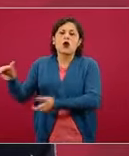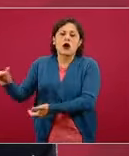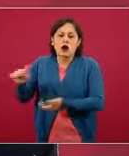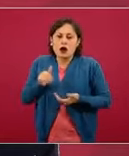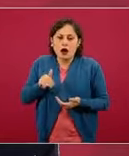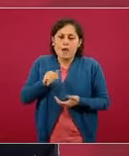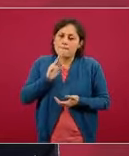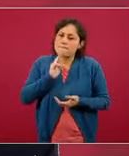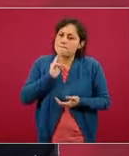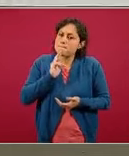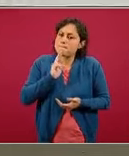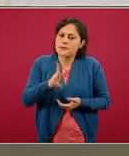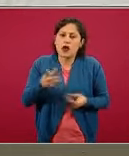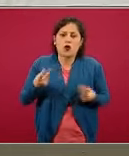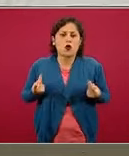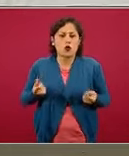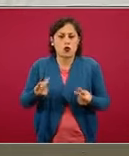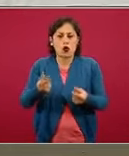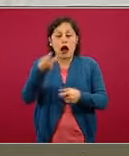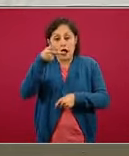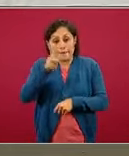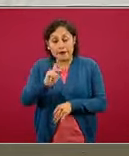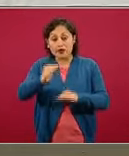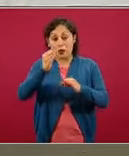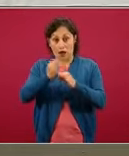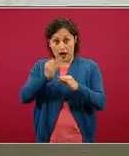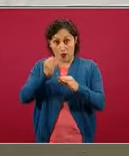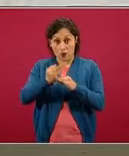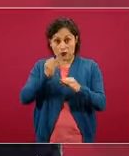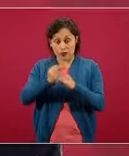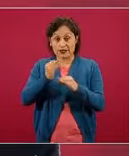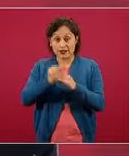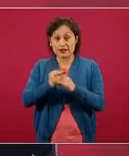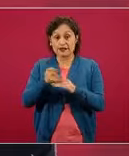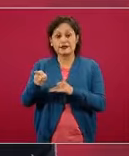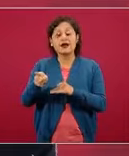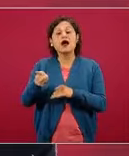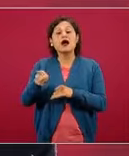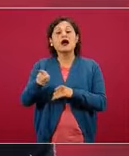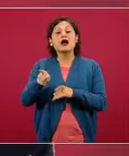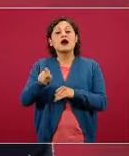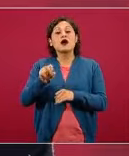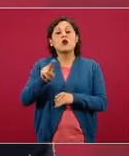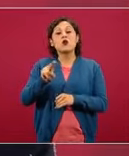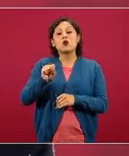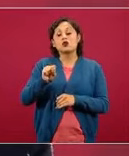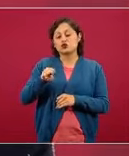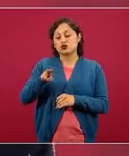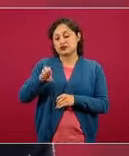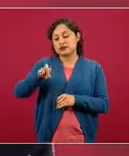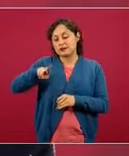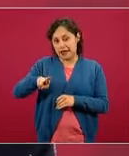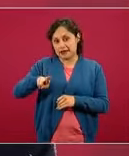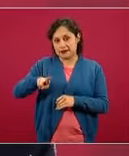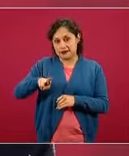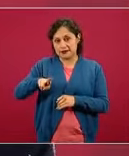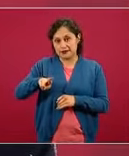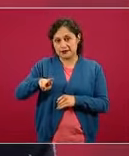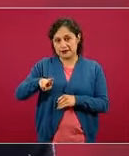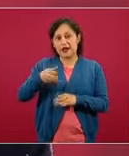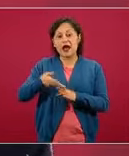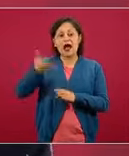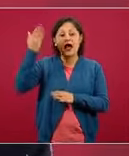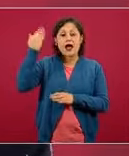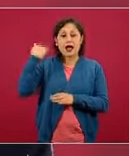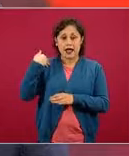momento, precisamente en las unidades de salud monitoras de la enfermedad, las USMER, que son las que antes eran las